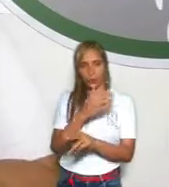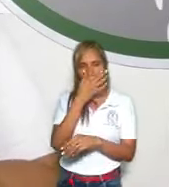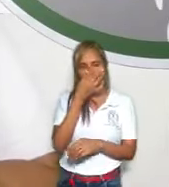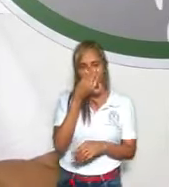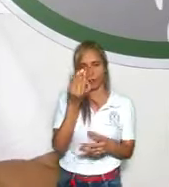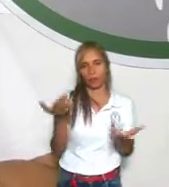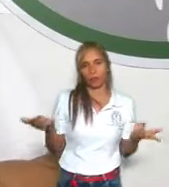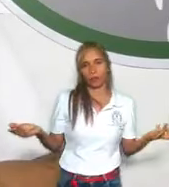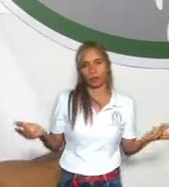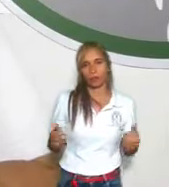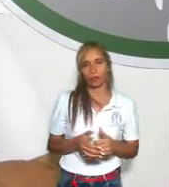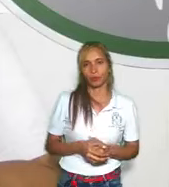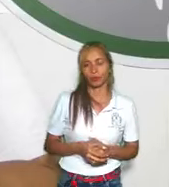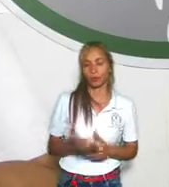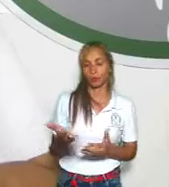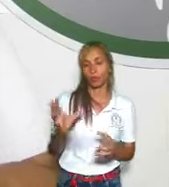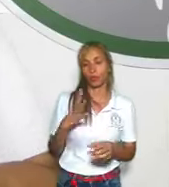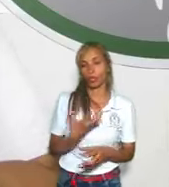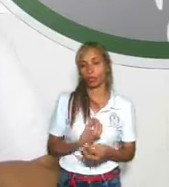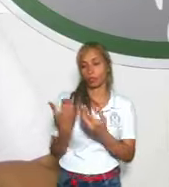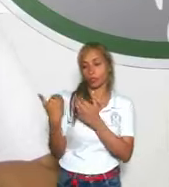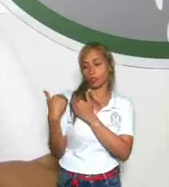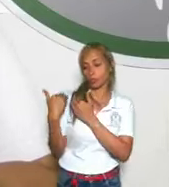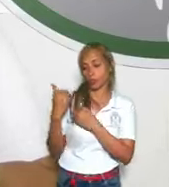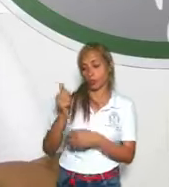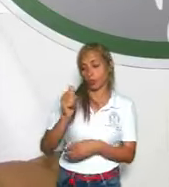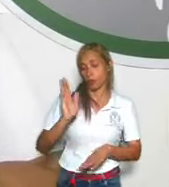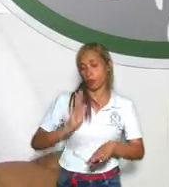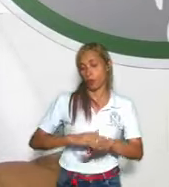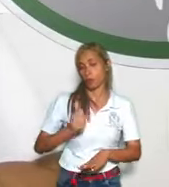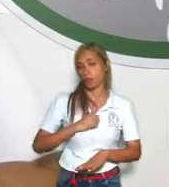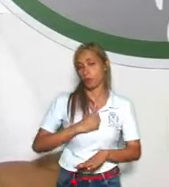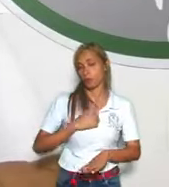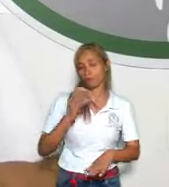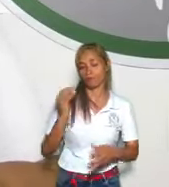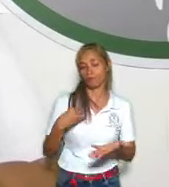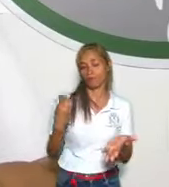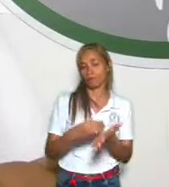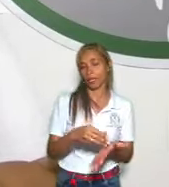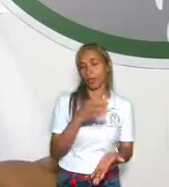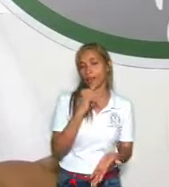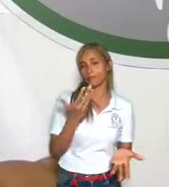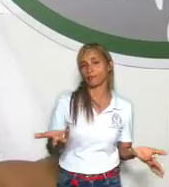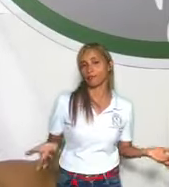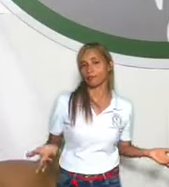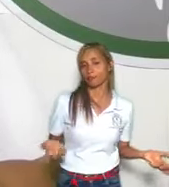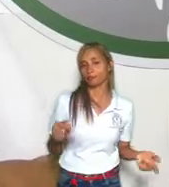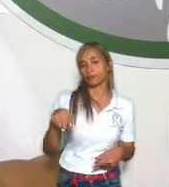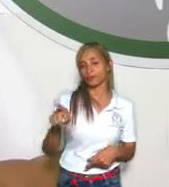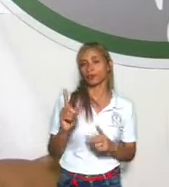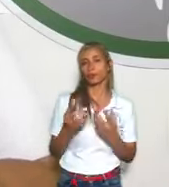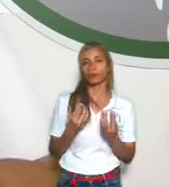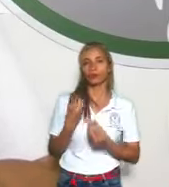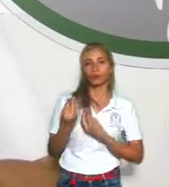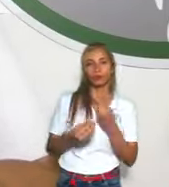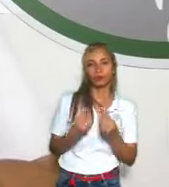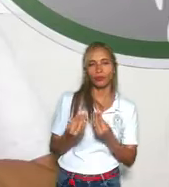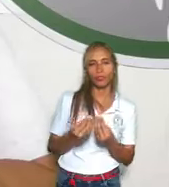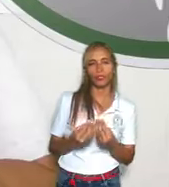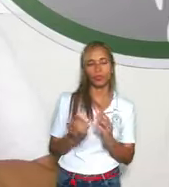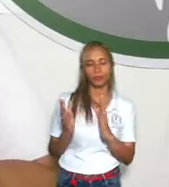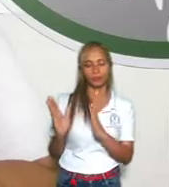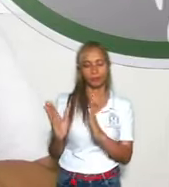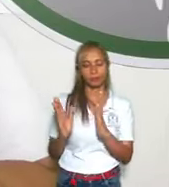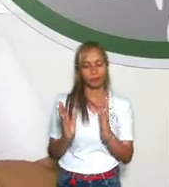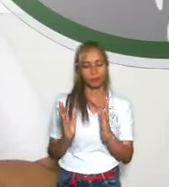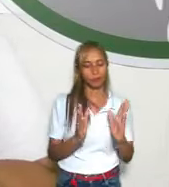nuestra responsabilidad de que no pagamos y no tienen la culpa, porque están siguiendo también como el orden de lo que, de